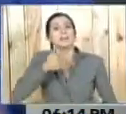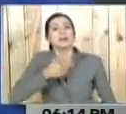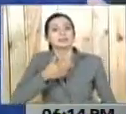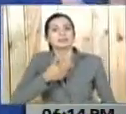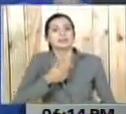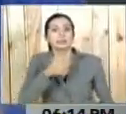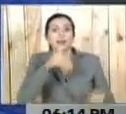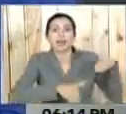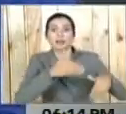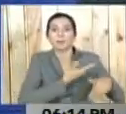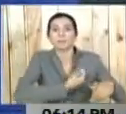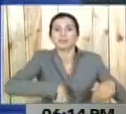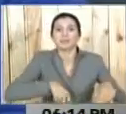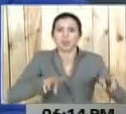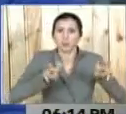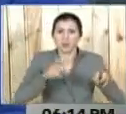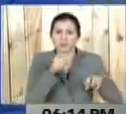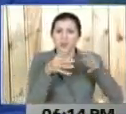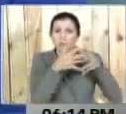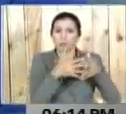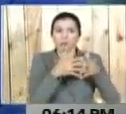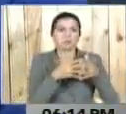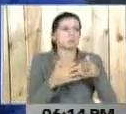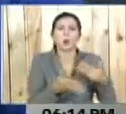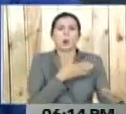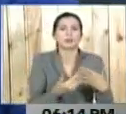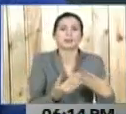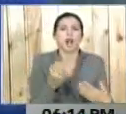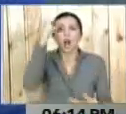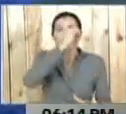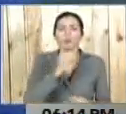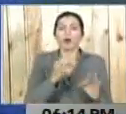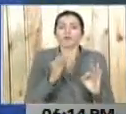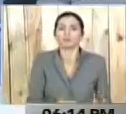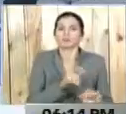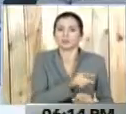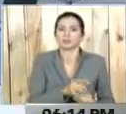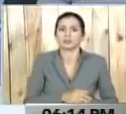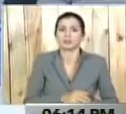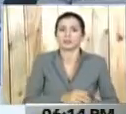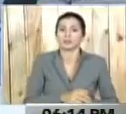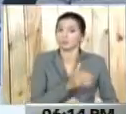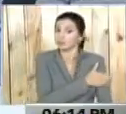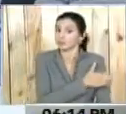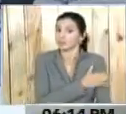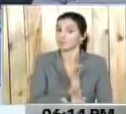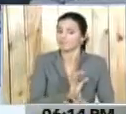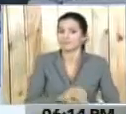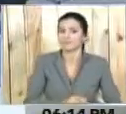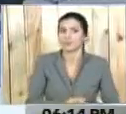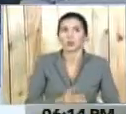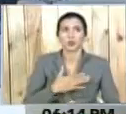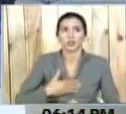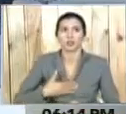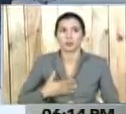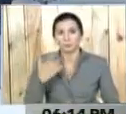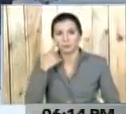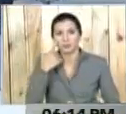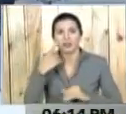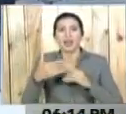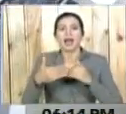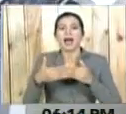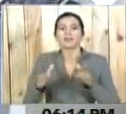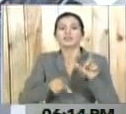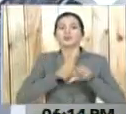los intereses que puedan tener cualquier actor desde la Mesa de la Unidad. Yo no quisiera tener su cuenta de Twitter abierta cuando salga de este programa el señor Ricardo Sánchez.